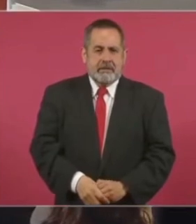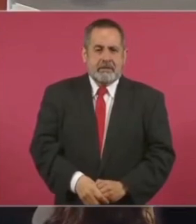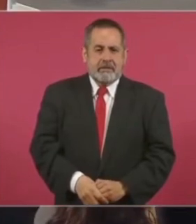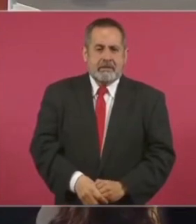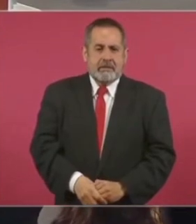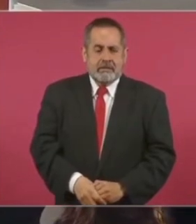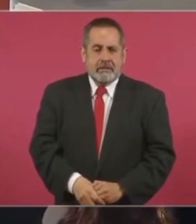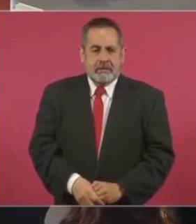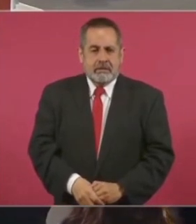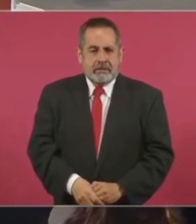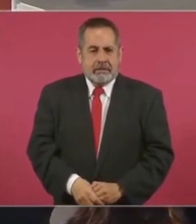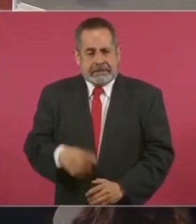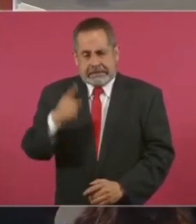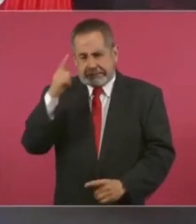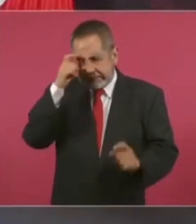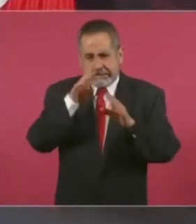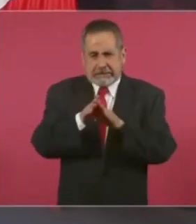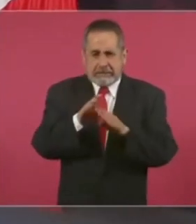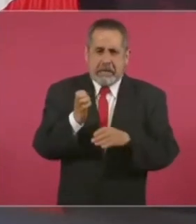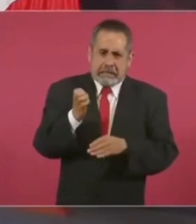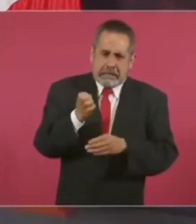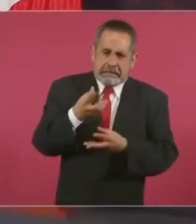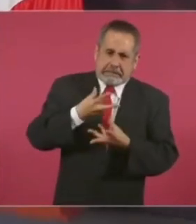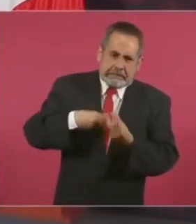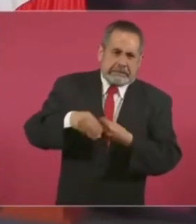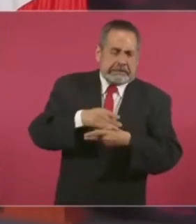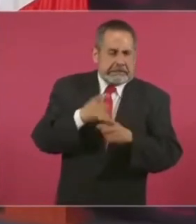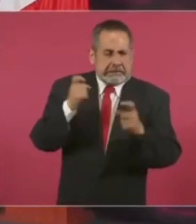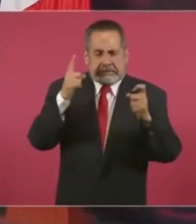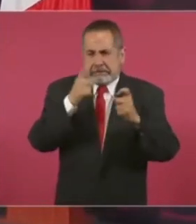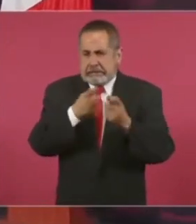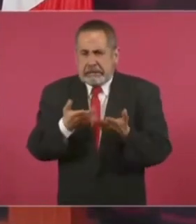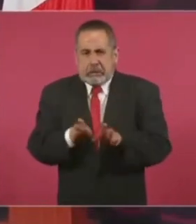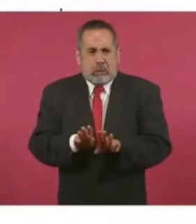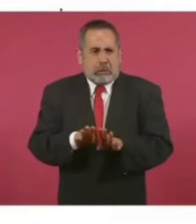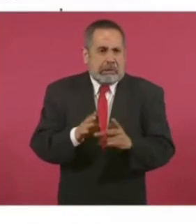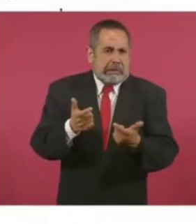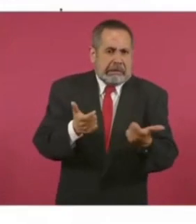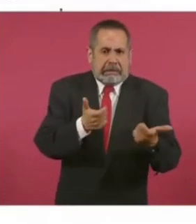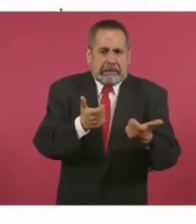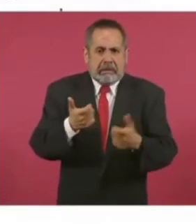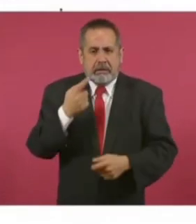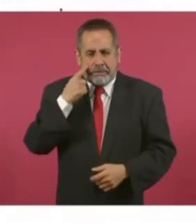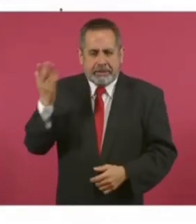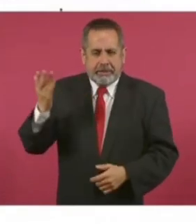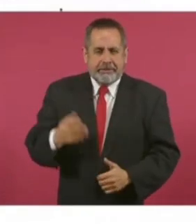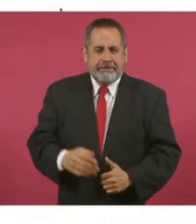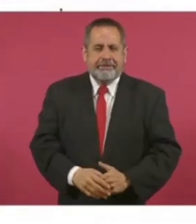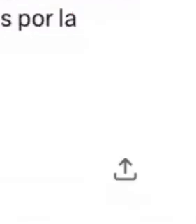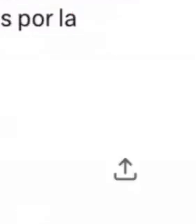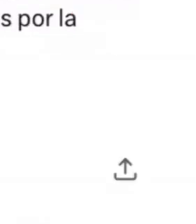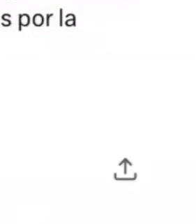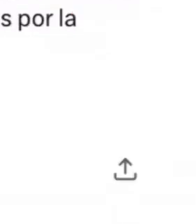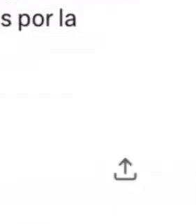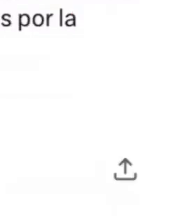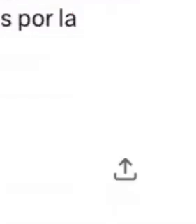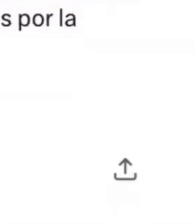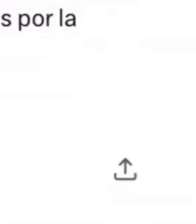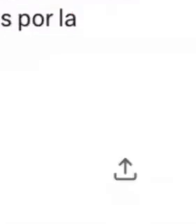enfrentar la cuesta. La gasolina premium a 30 pesos.